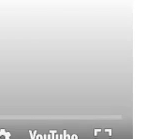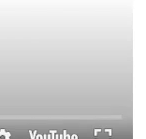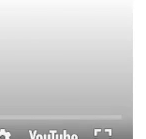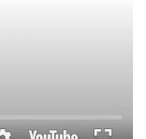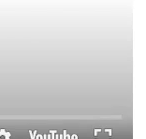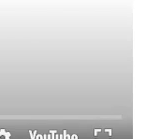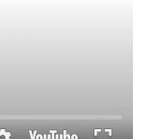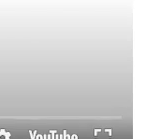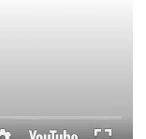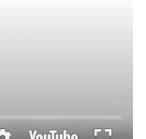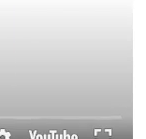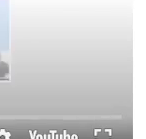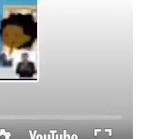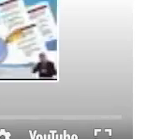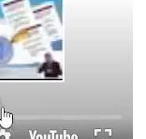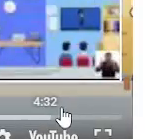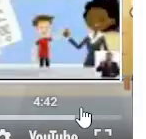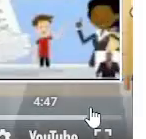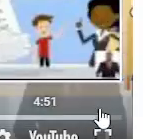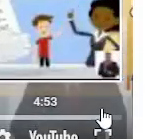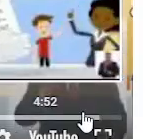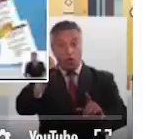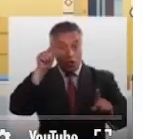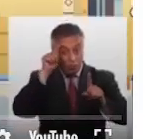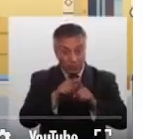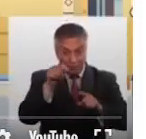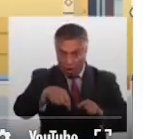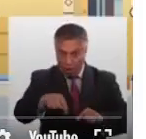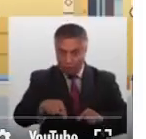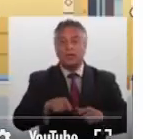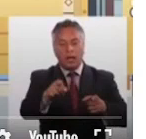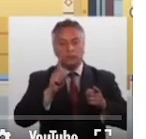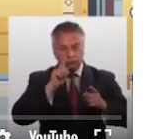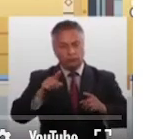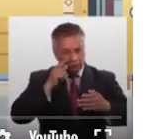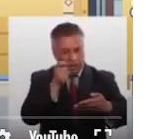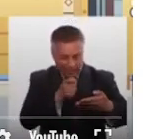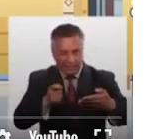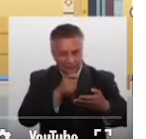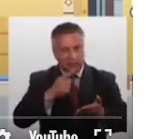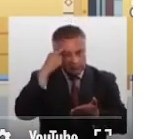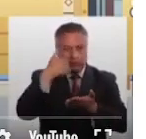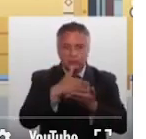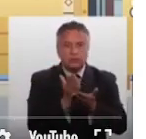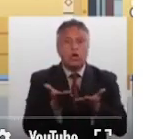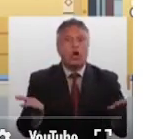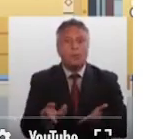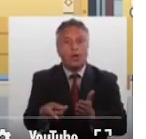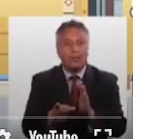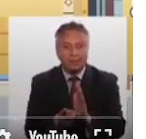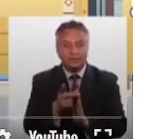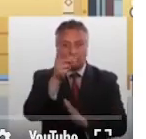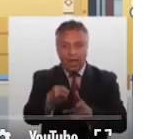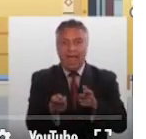Y este video nos tiene una duración de 5 El objetivo minutos. de esta cápsula es analizar una estrategia para abordar el